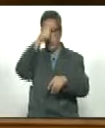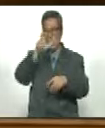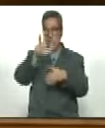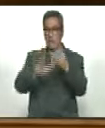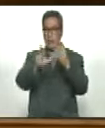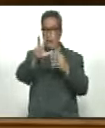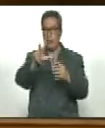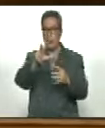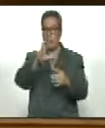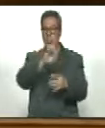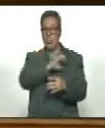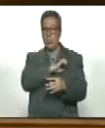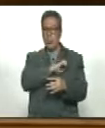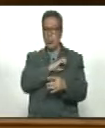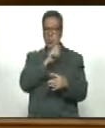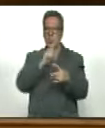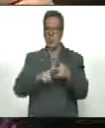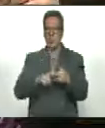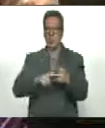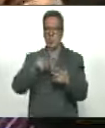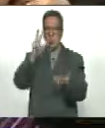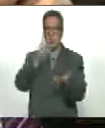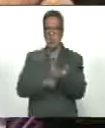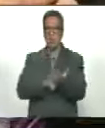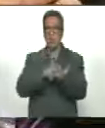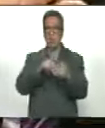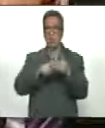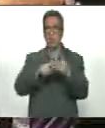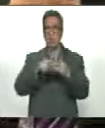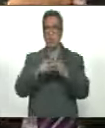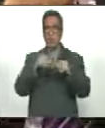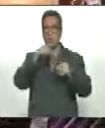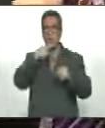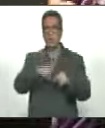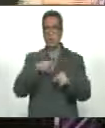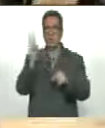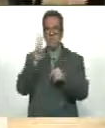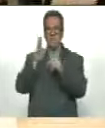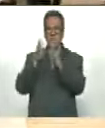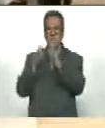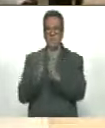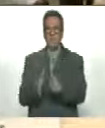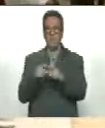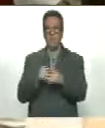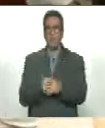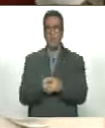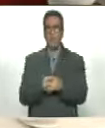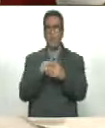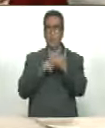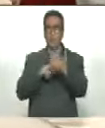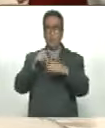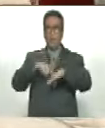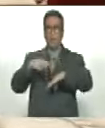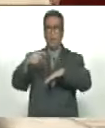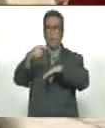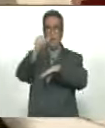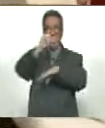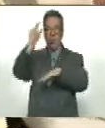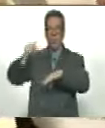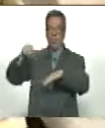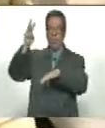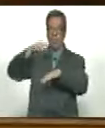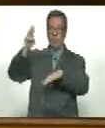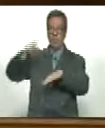de enero para ratificar la posición histórica de Venezuela sobre su Guayana Esequiba.